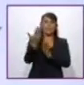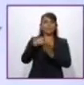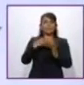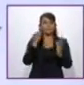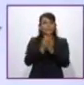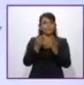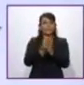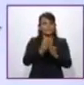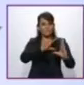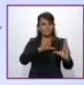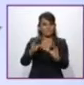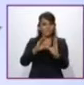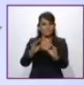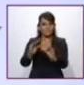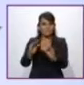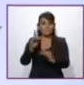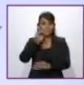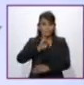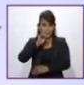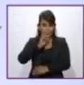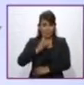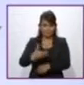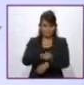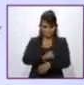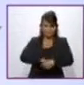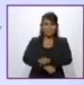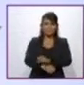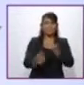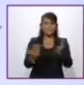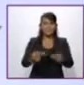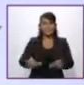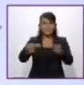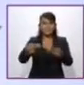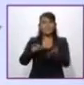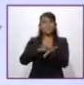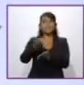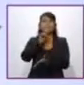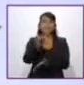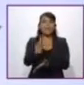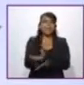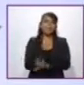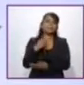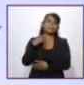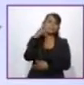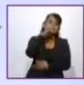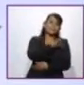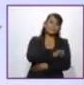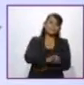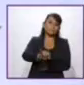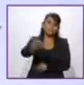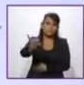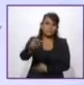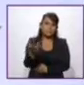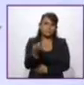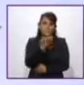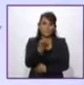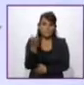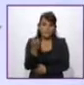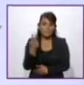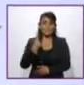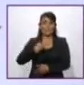capacitación precisamente para todas nuestras emprendedoras y emprendedores no llegaron hasta estas zonas. La intención es que